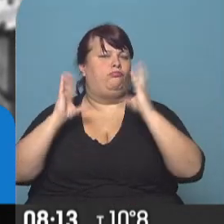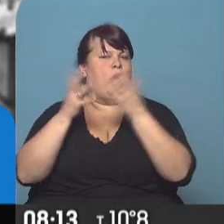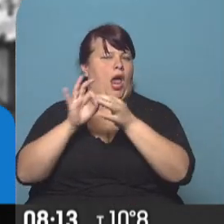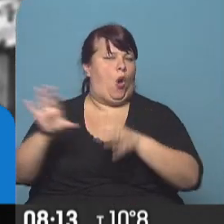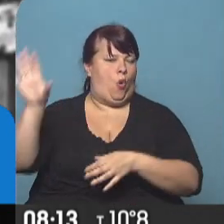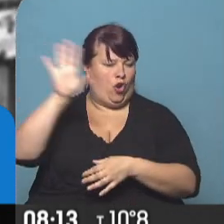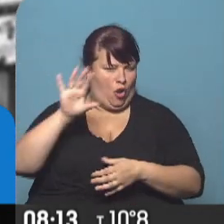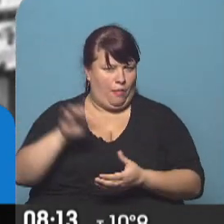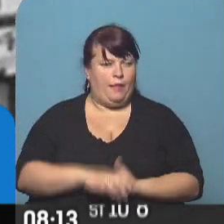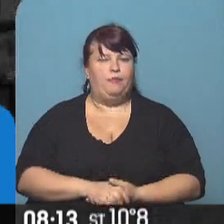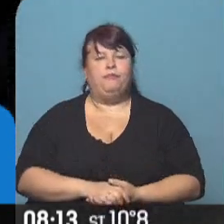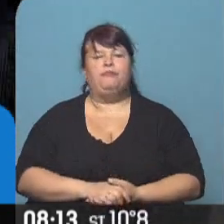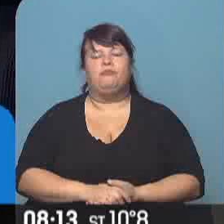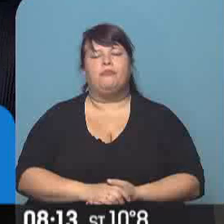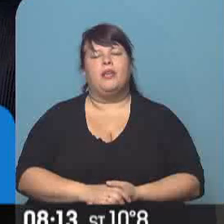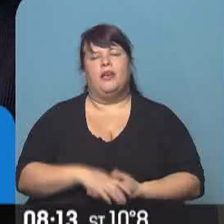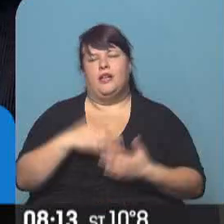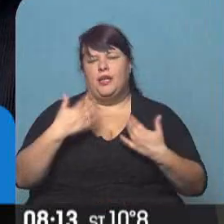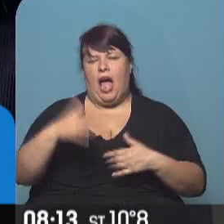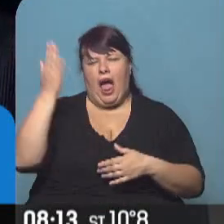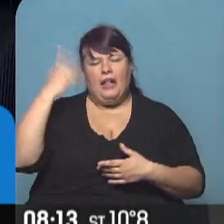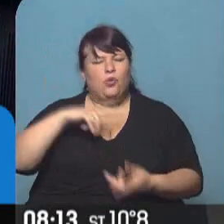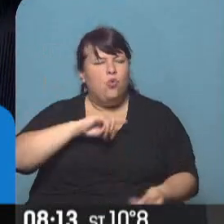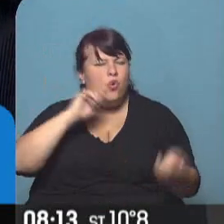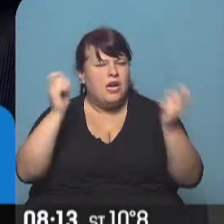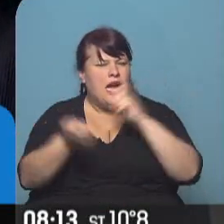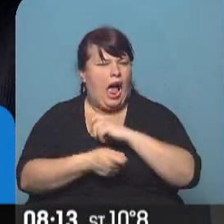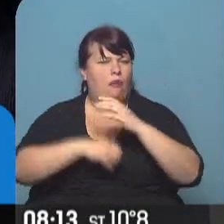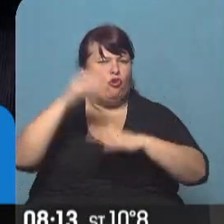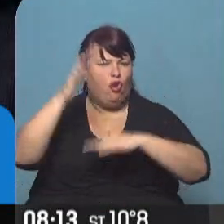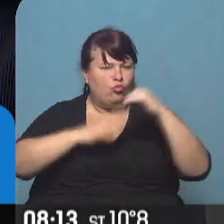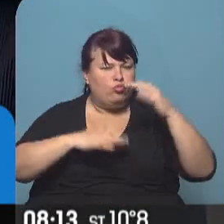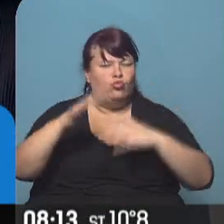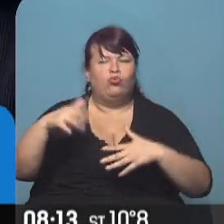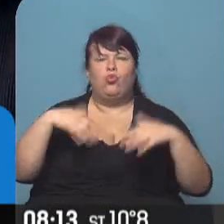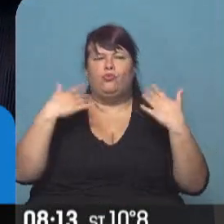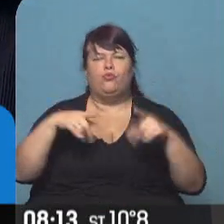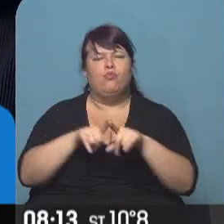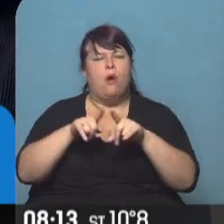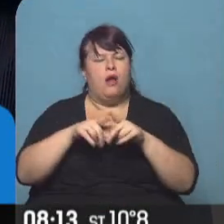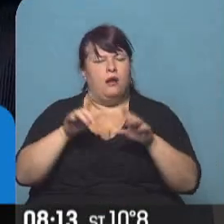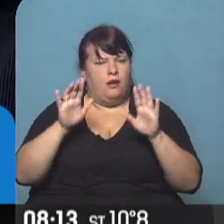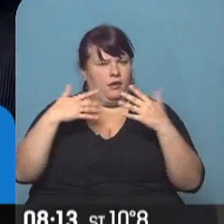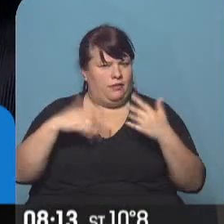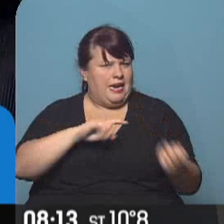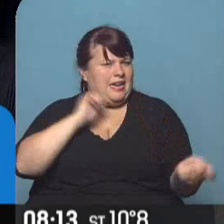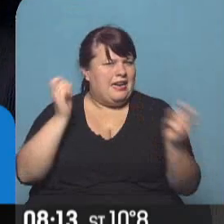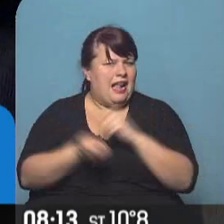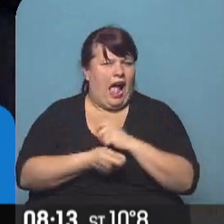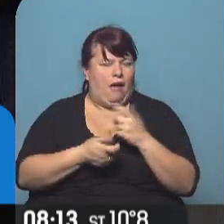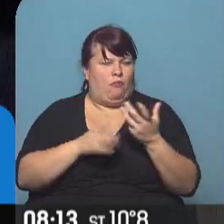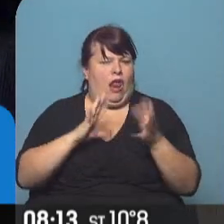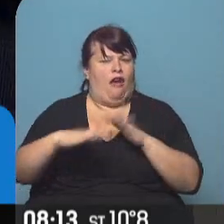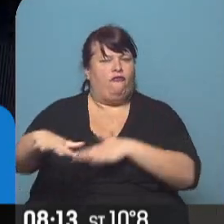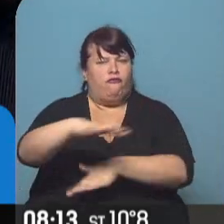Europa. Había una enorme transformación constructiva, un gran impacto del cambio de la densidad,